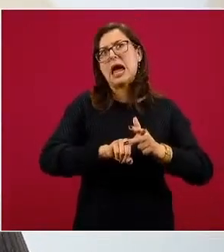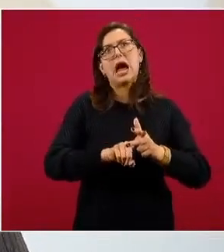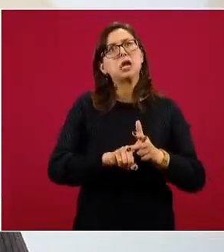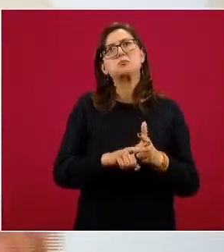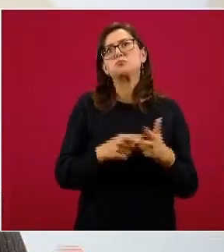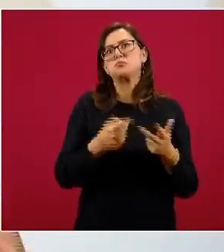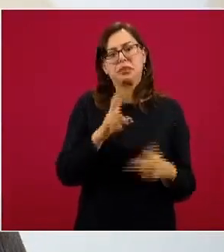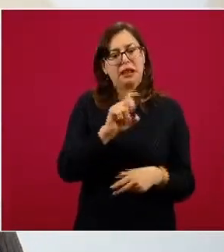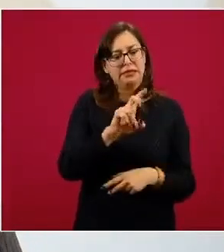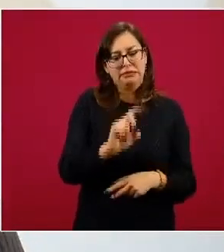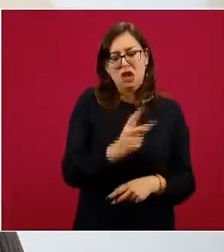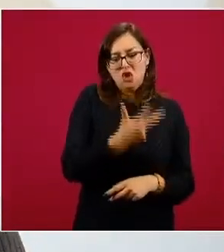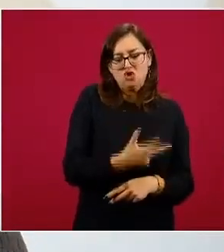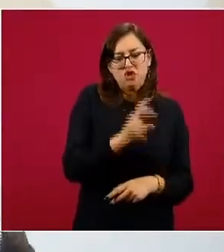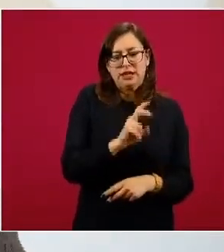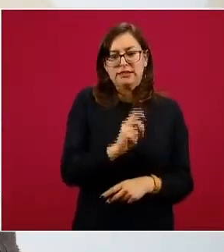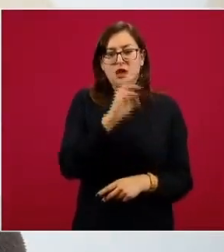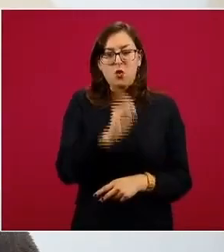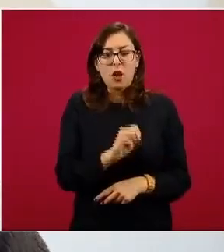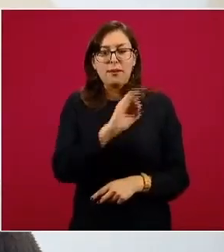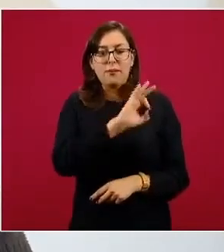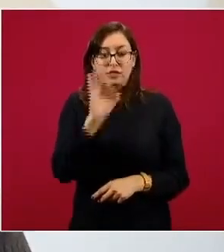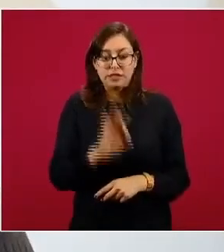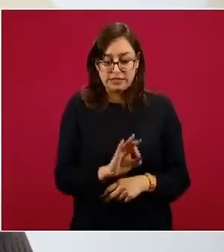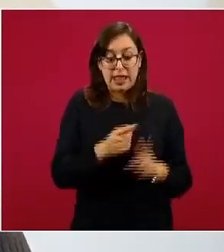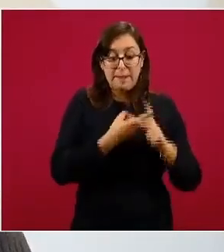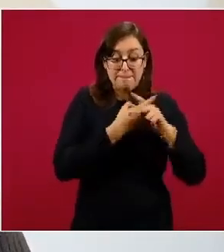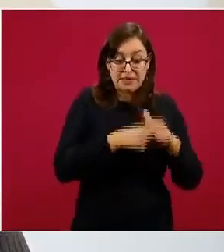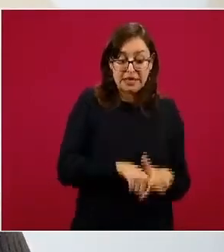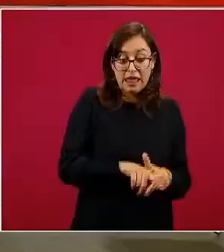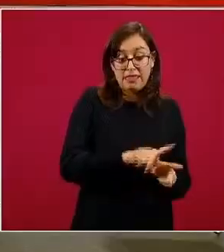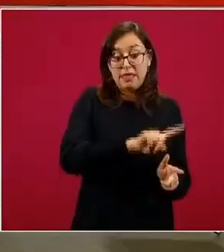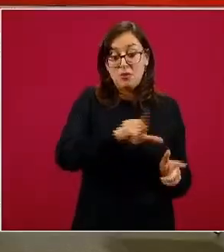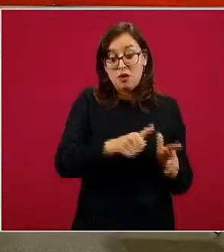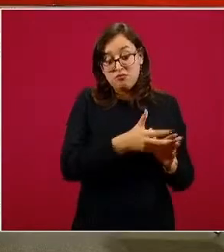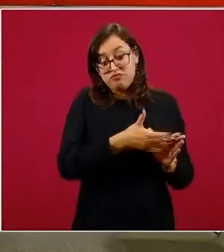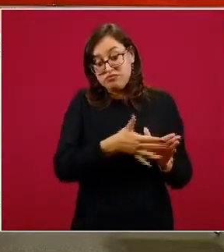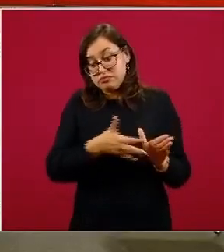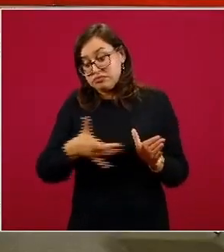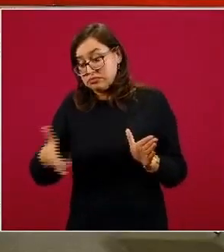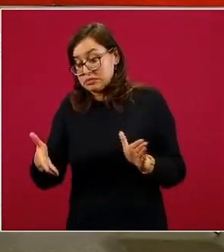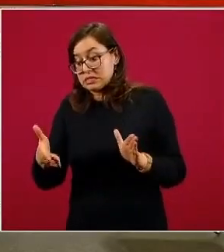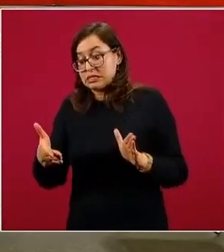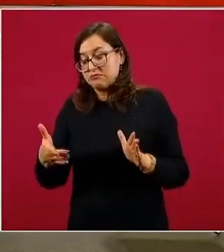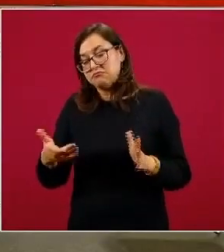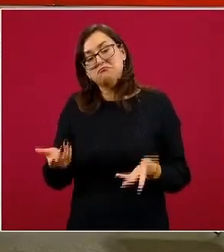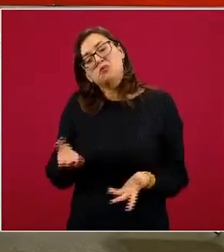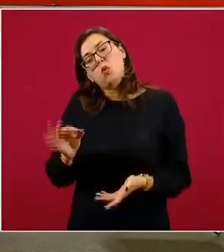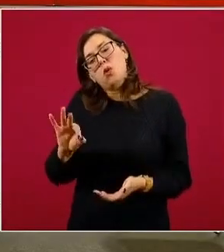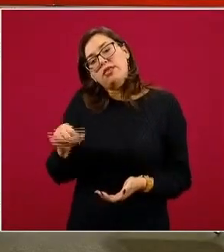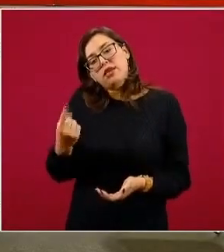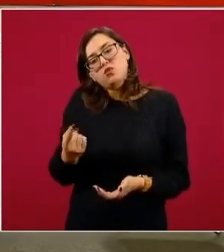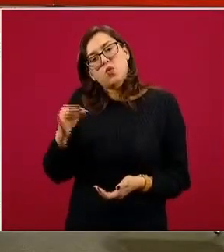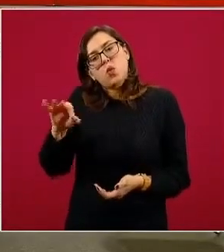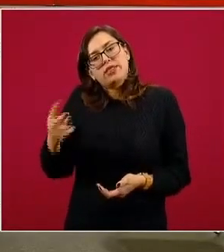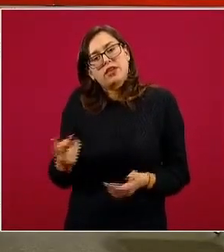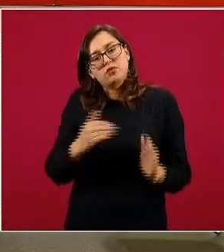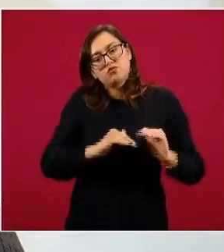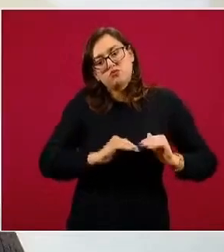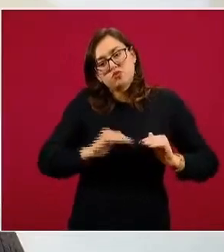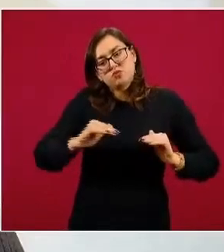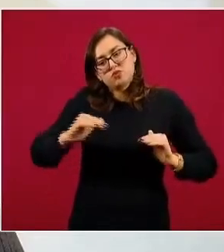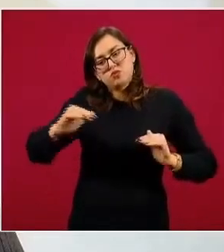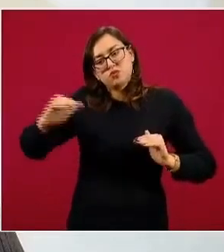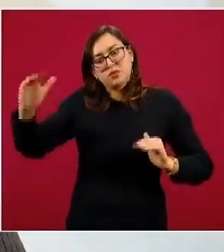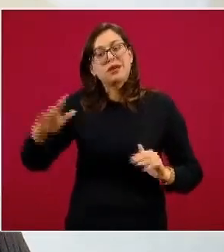semana en 38, 39 y la semana termina cerrando en un porcentaje de 41 o 42. Esto precisamente depende de la